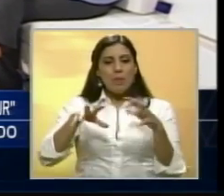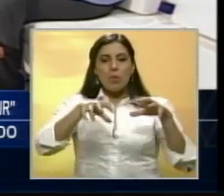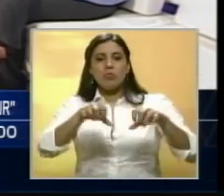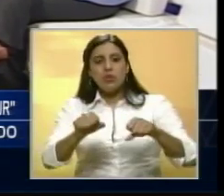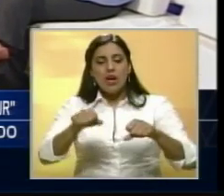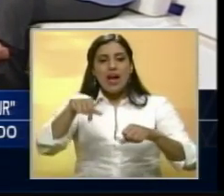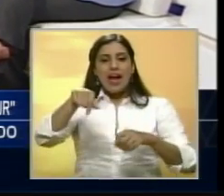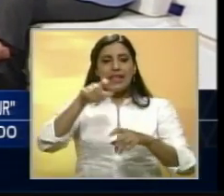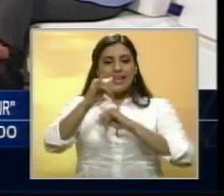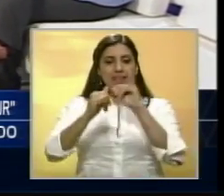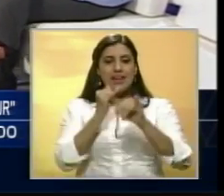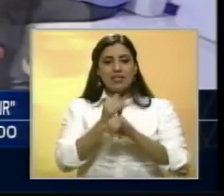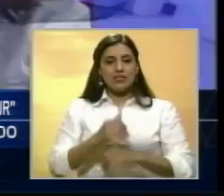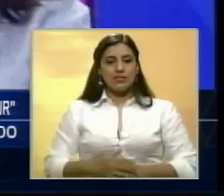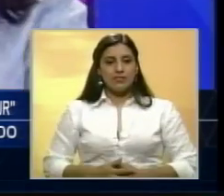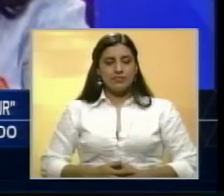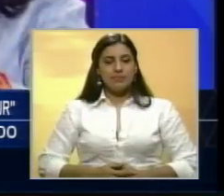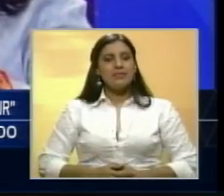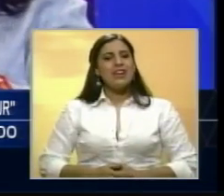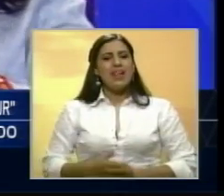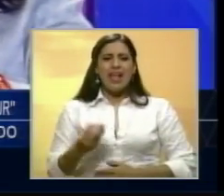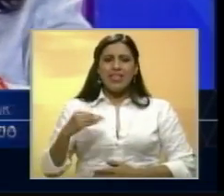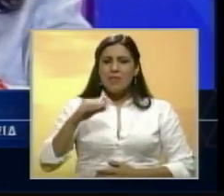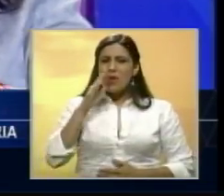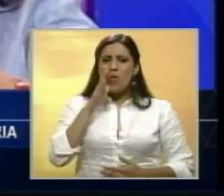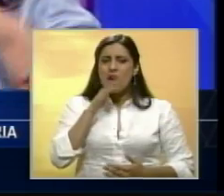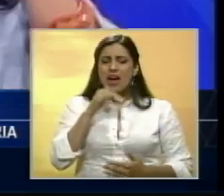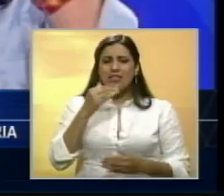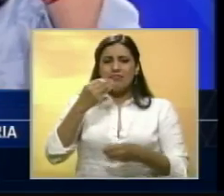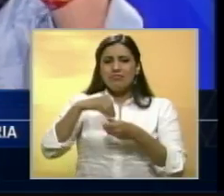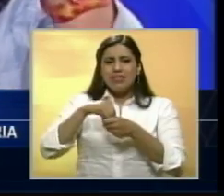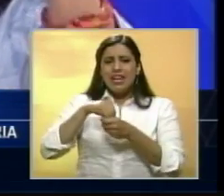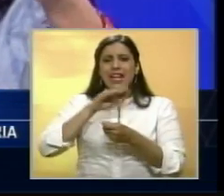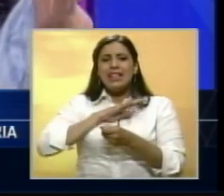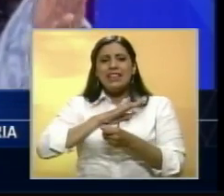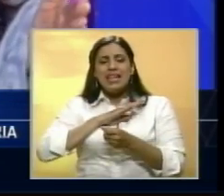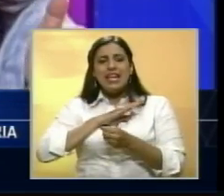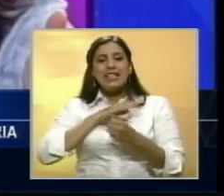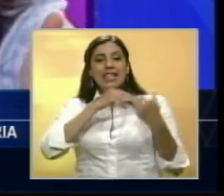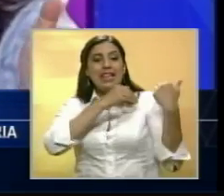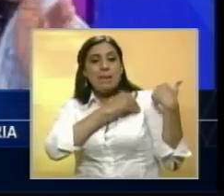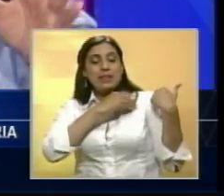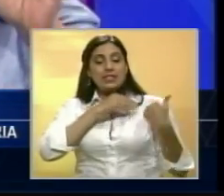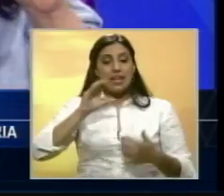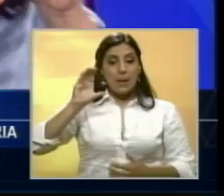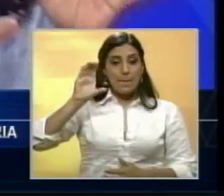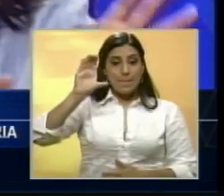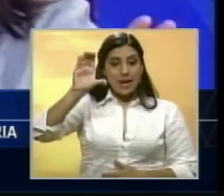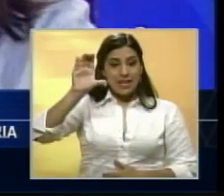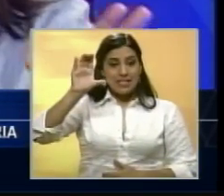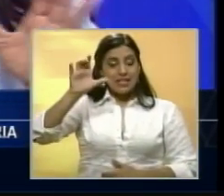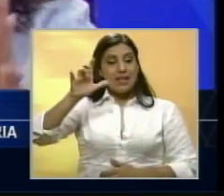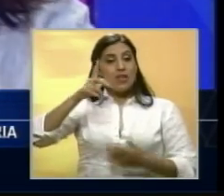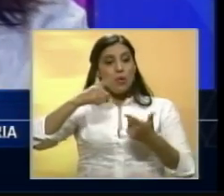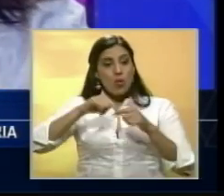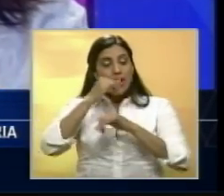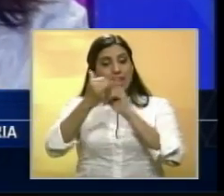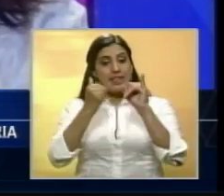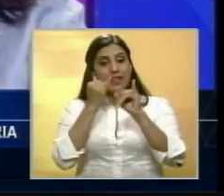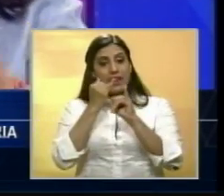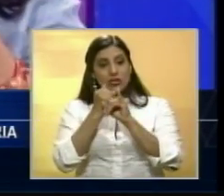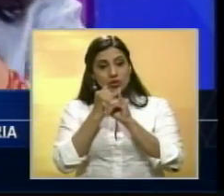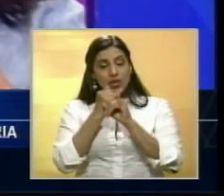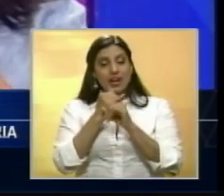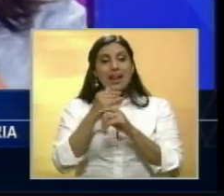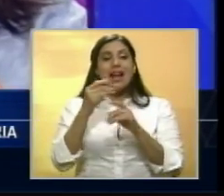intervención internacional. Además de no tener competencia para pretender representar al país en las instancias